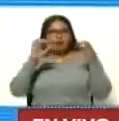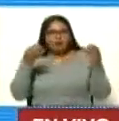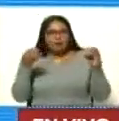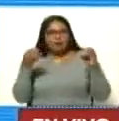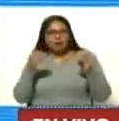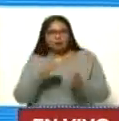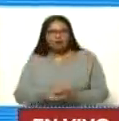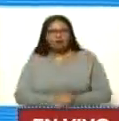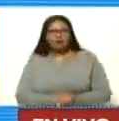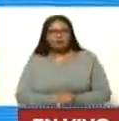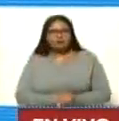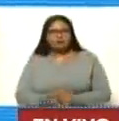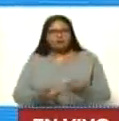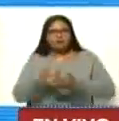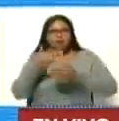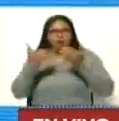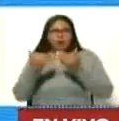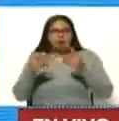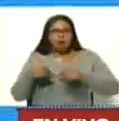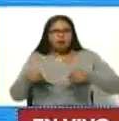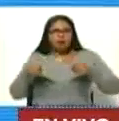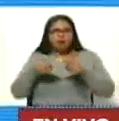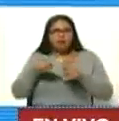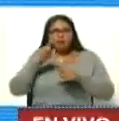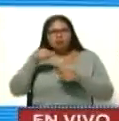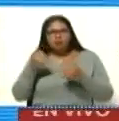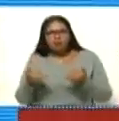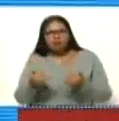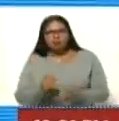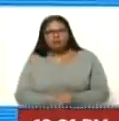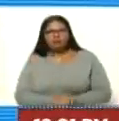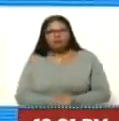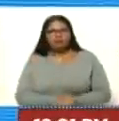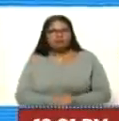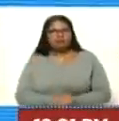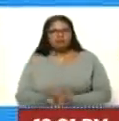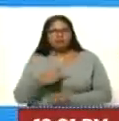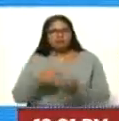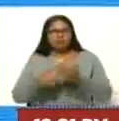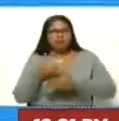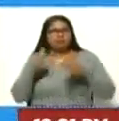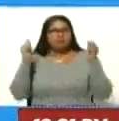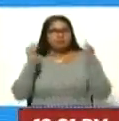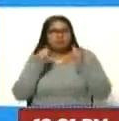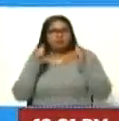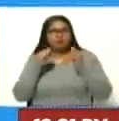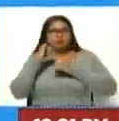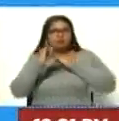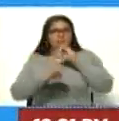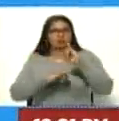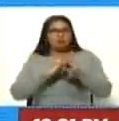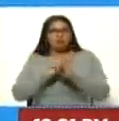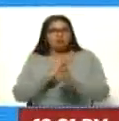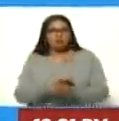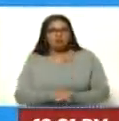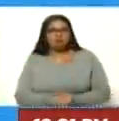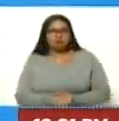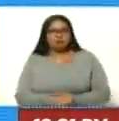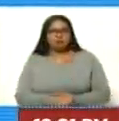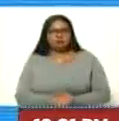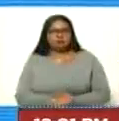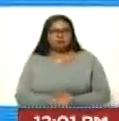de los enjambres. Y más en un instante donde la gran media internacional, las